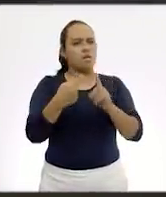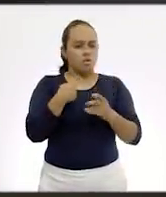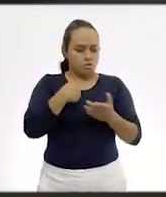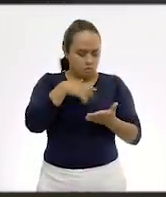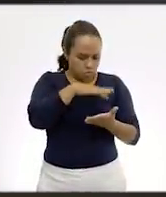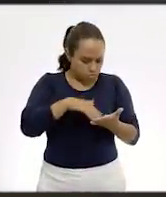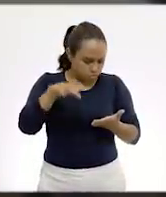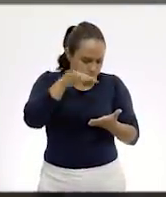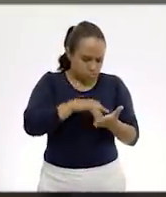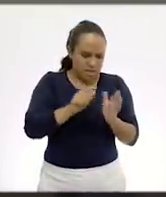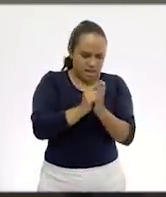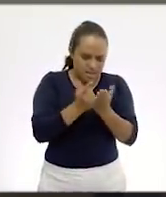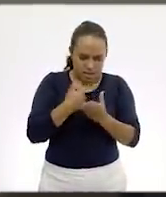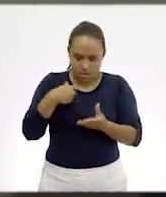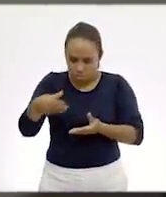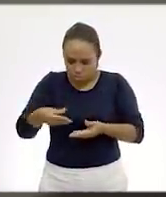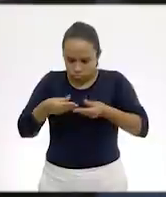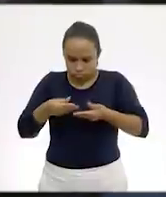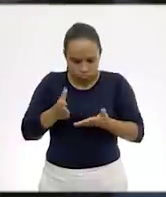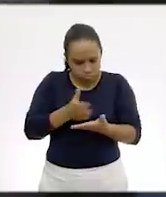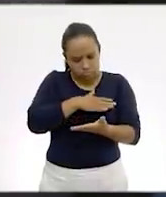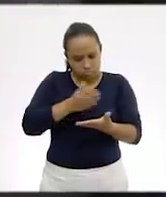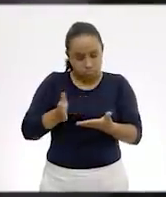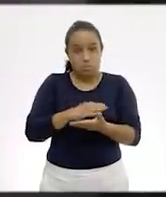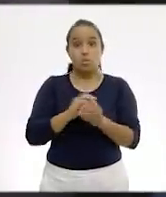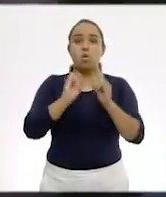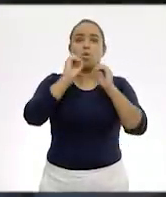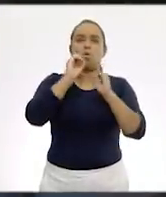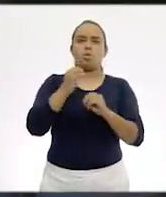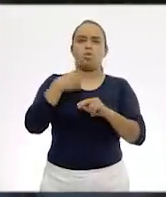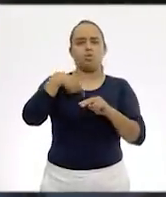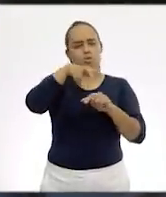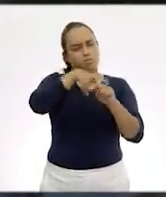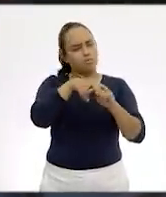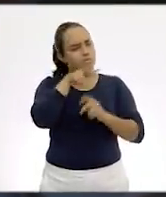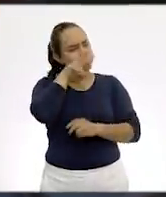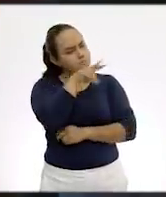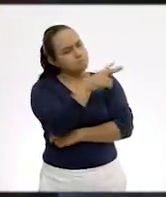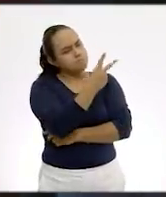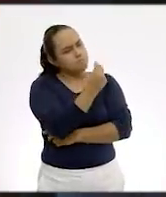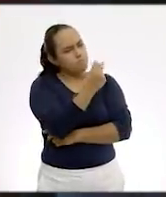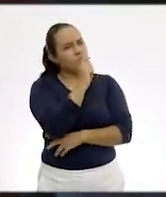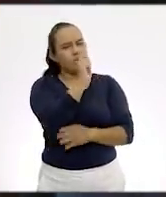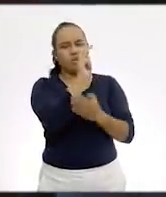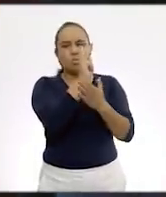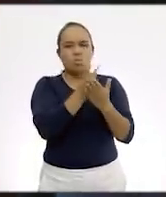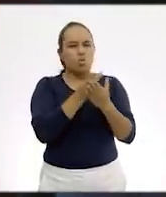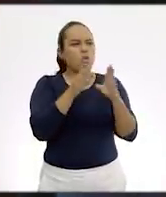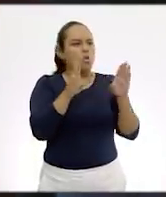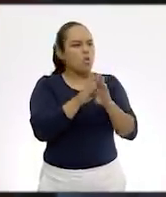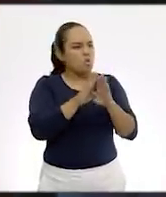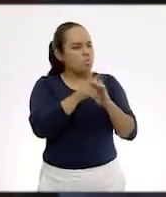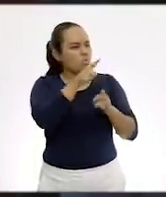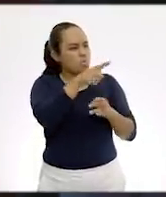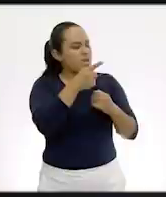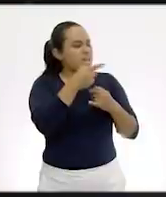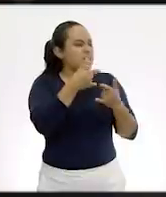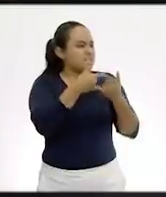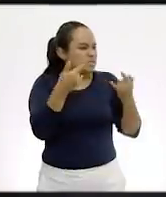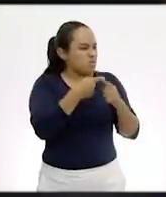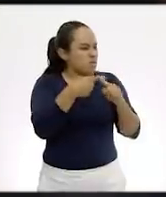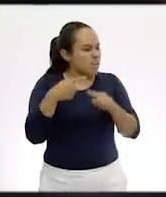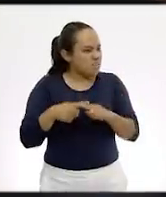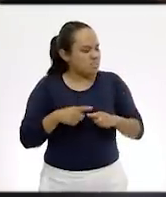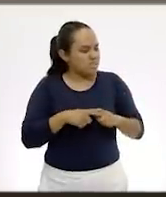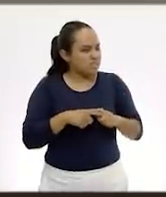todos los libros que encontraba en casa, o cuando me sentaba frente a la tele para ver programas de ciencia ficción.